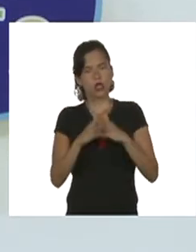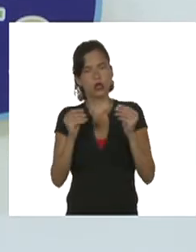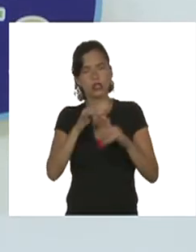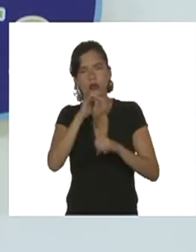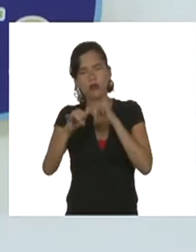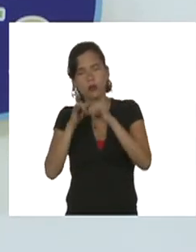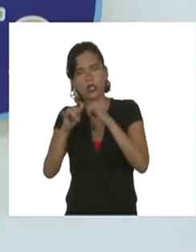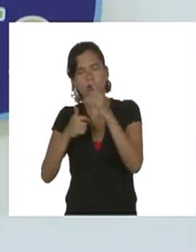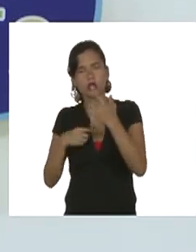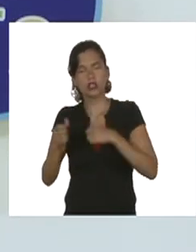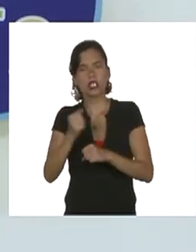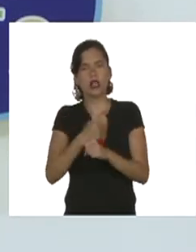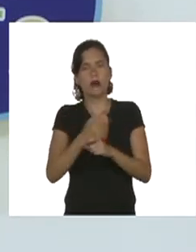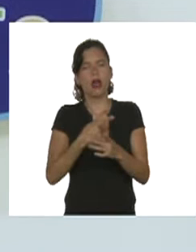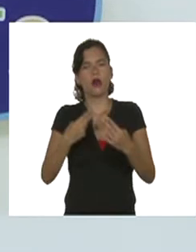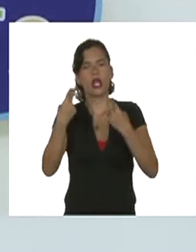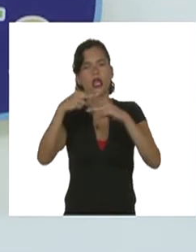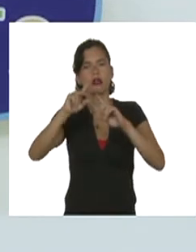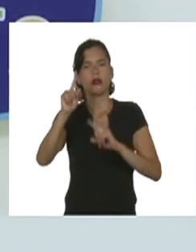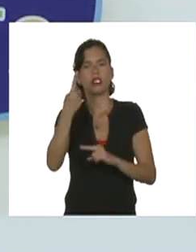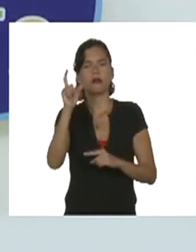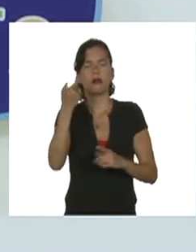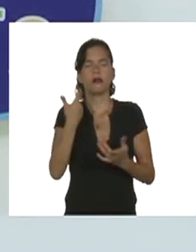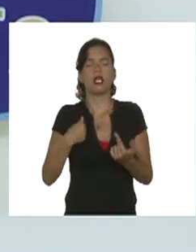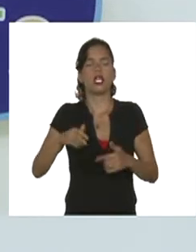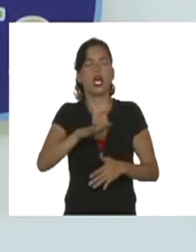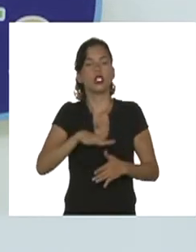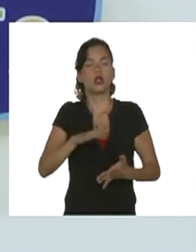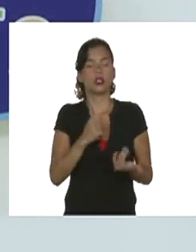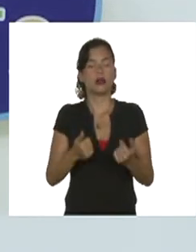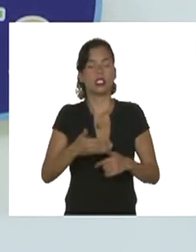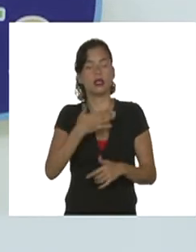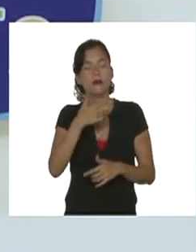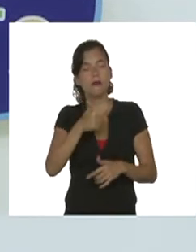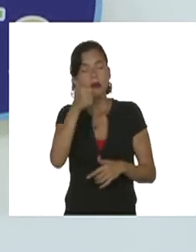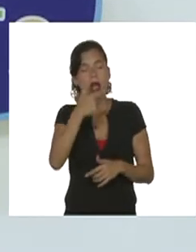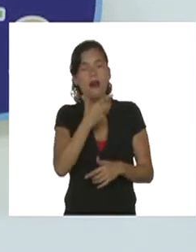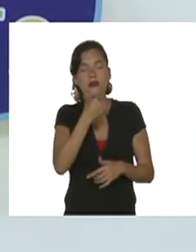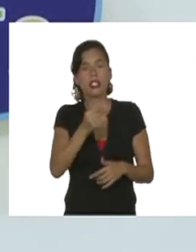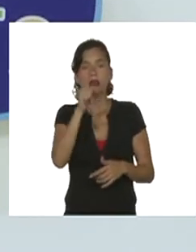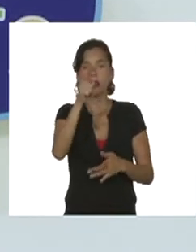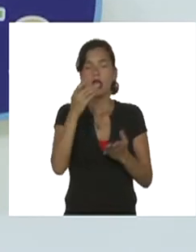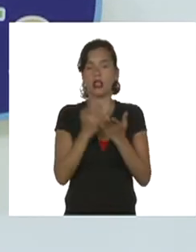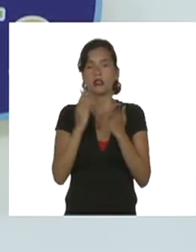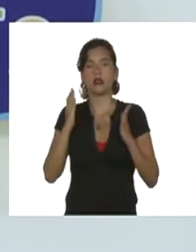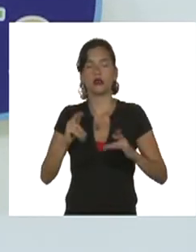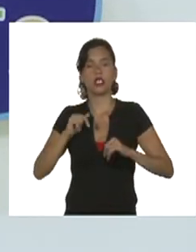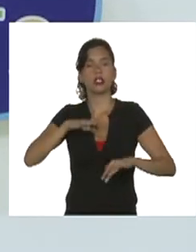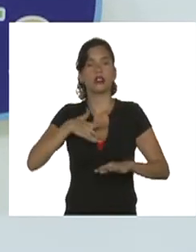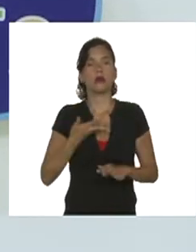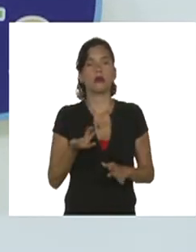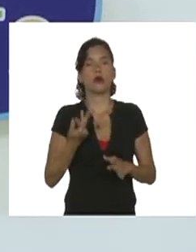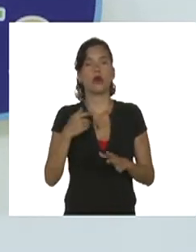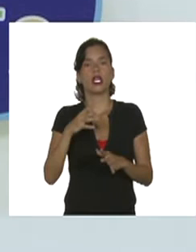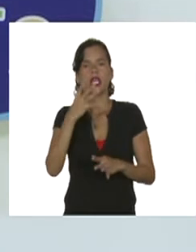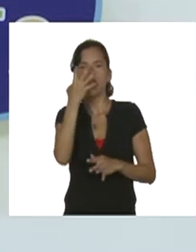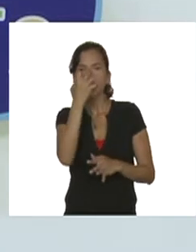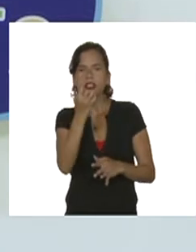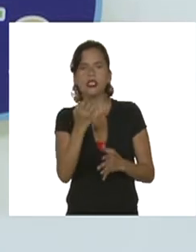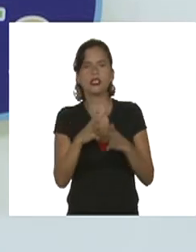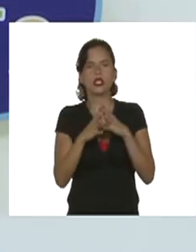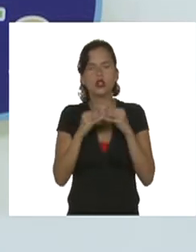contenidos trabajados en el nivel de primaria, donde va a ser más fácil para ese estudiante poder adquirir